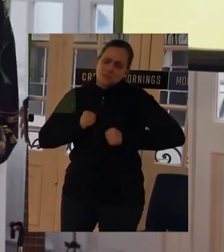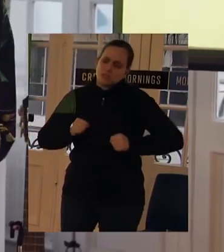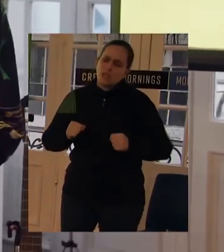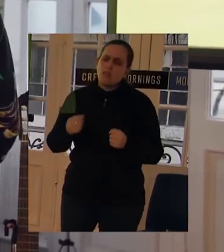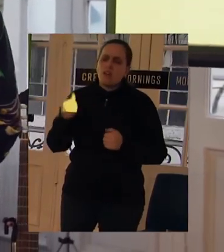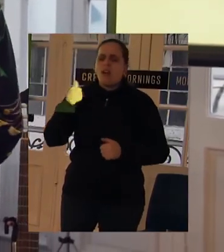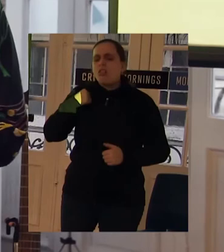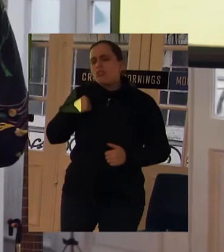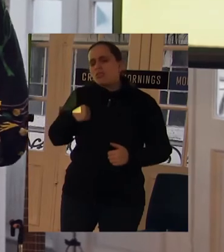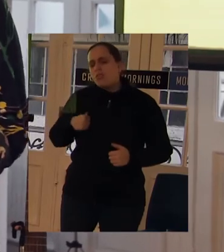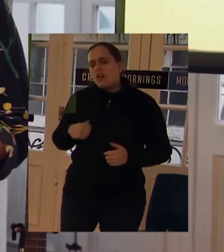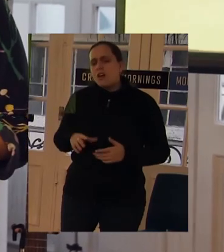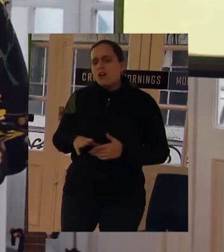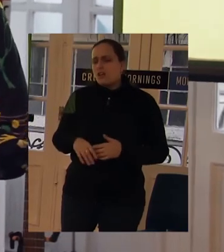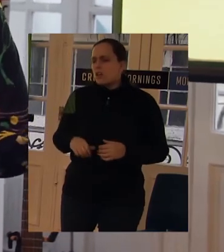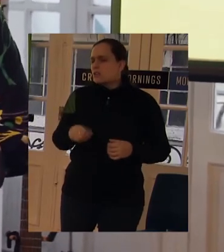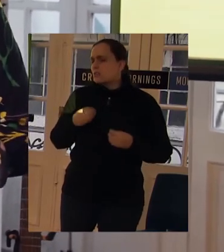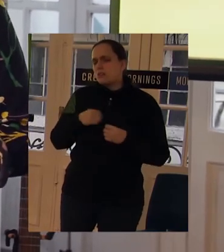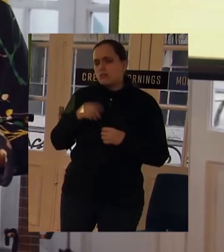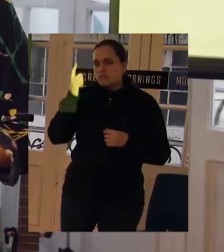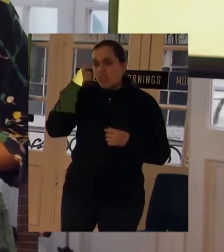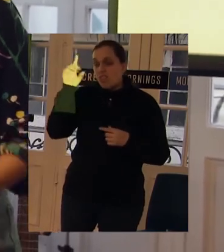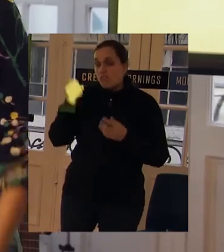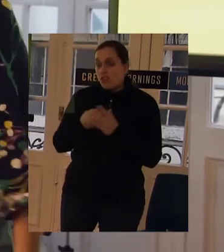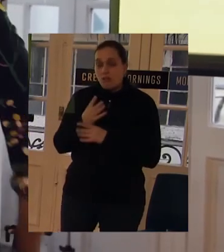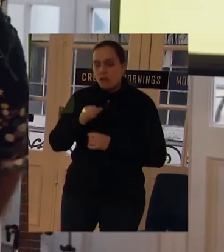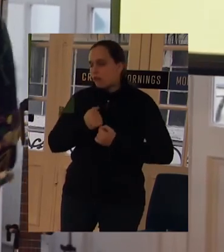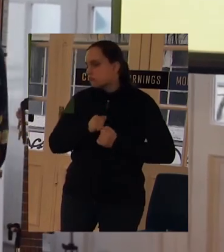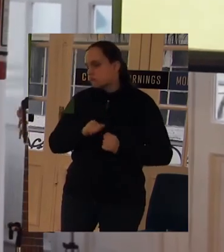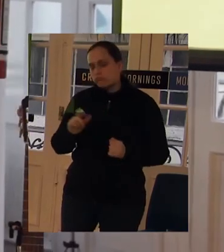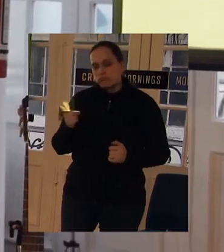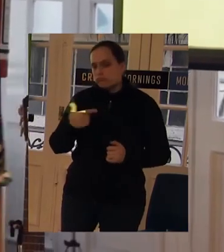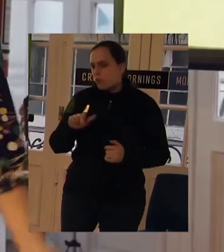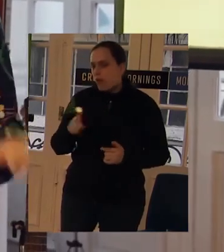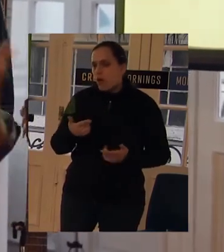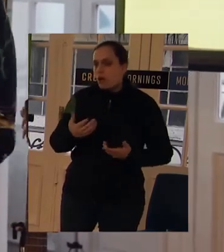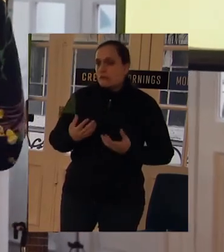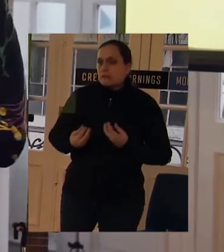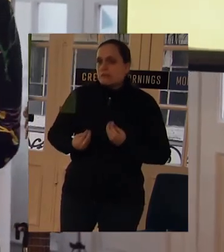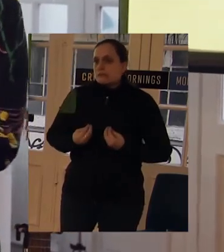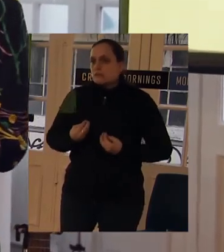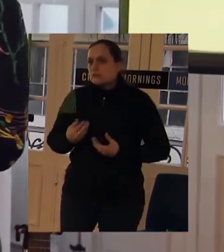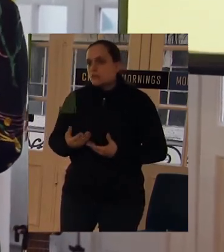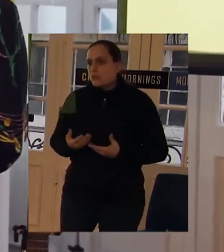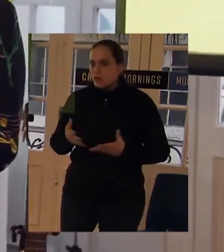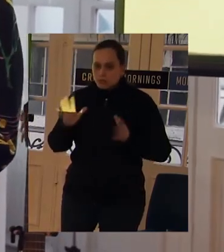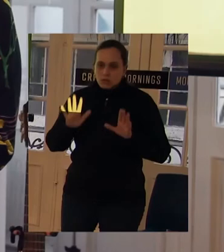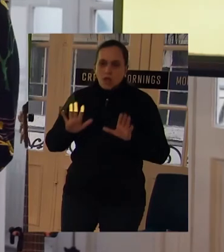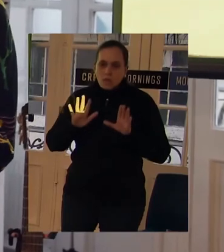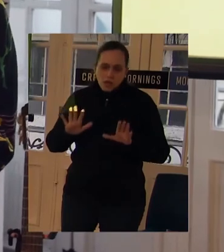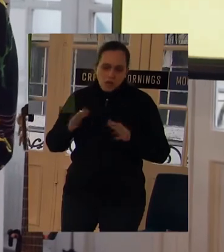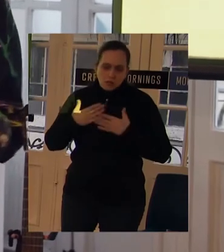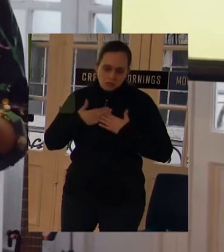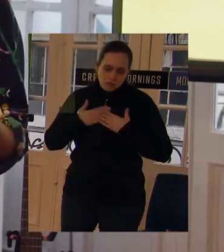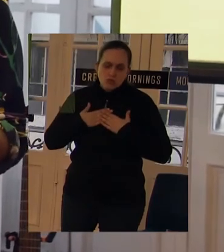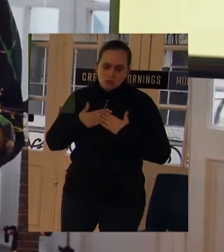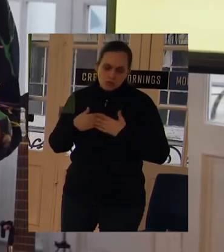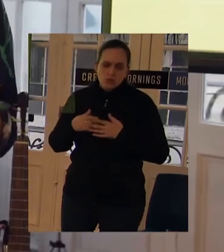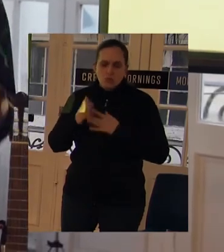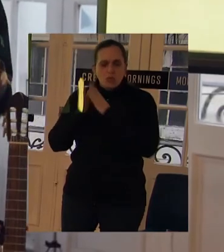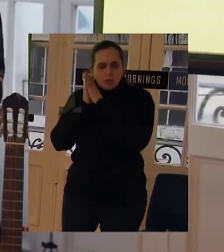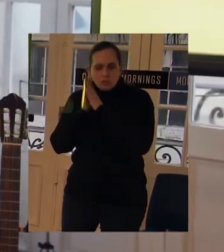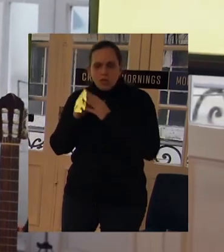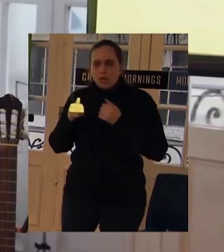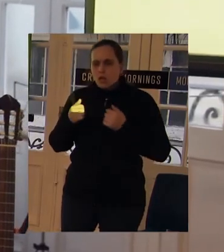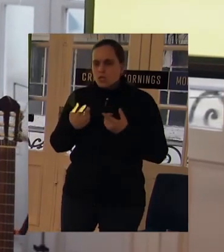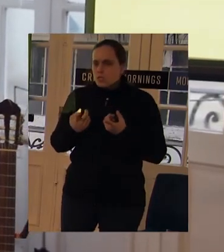moviste una cajita, no está funcionando. Entonces empecé a entender, bueno, ok, tengo que dormir,